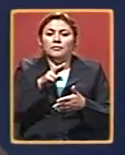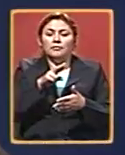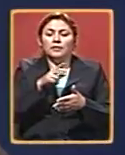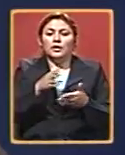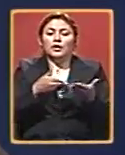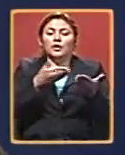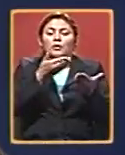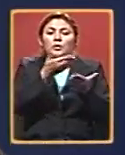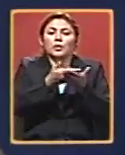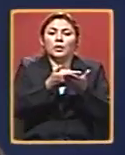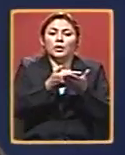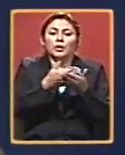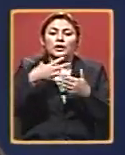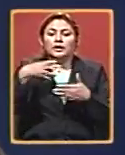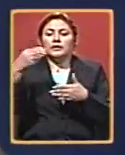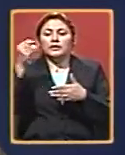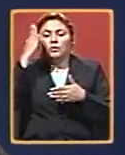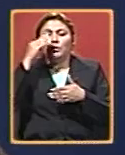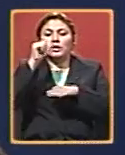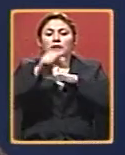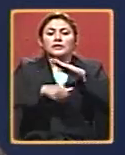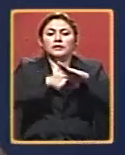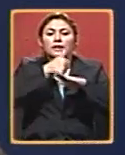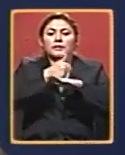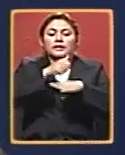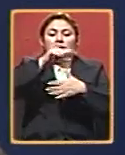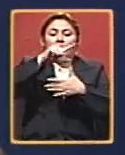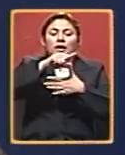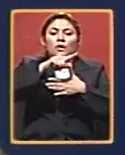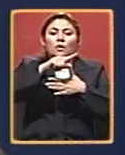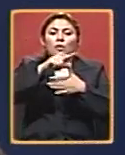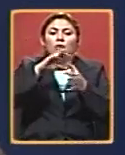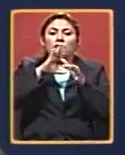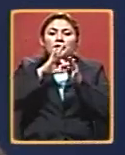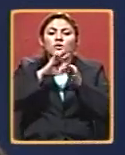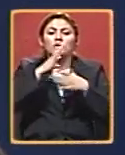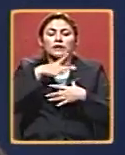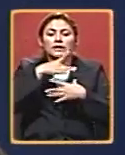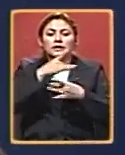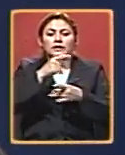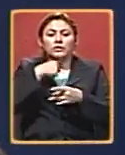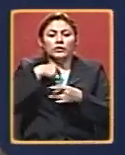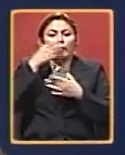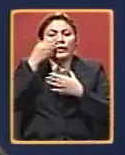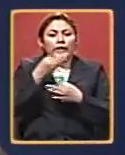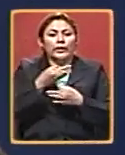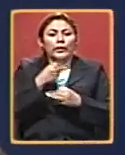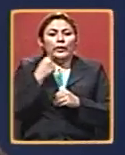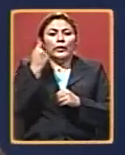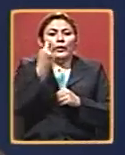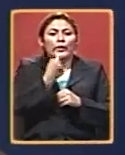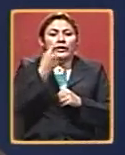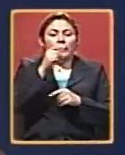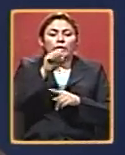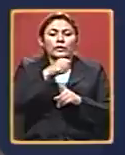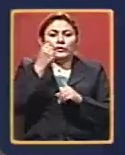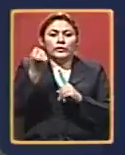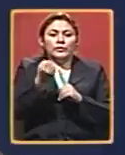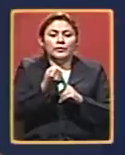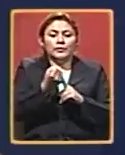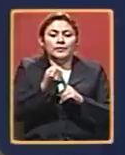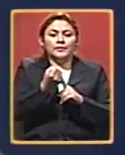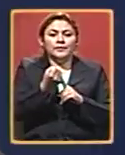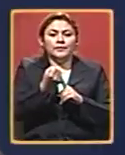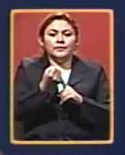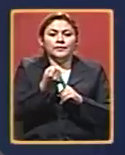proveedor externo porque se establece en América Latina una relación muy interesante. Yo creo que es el único caso, por